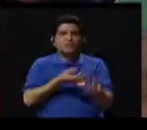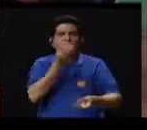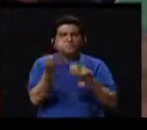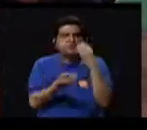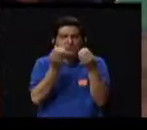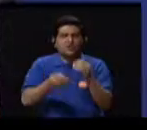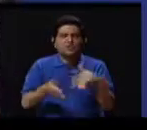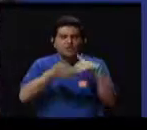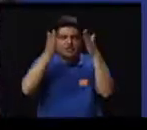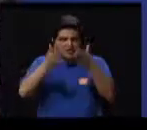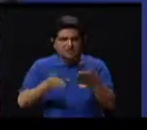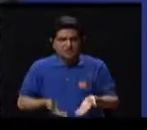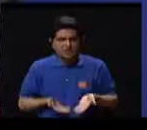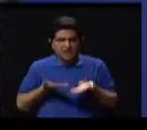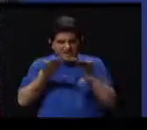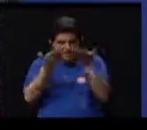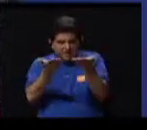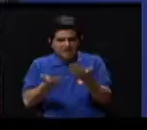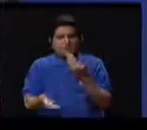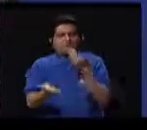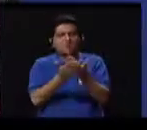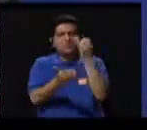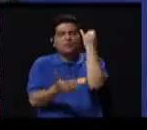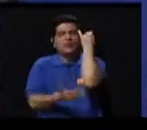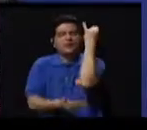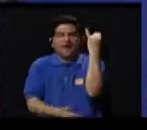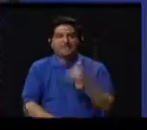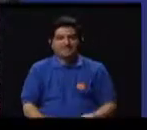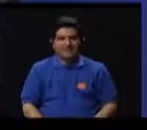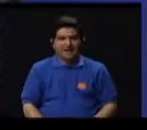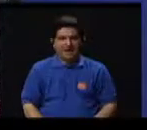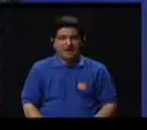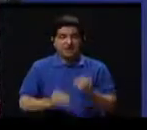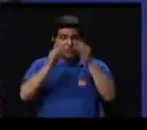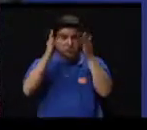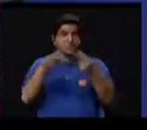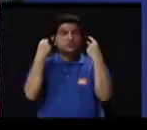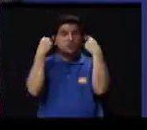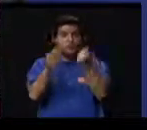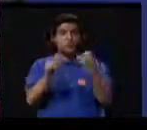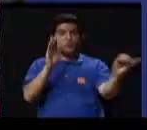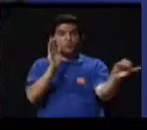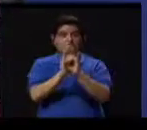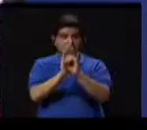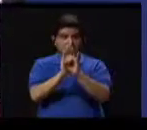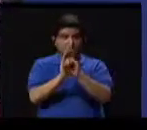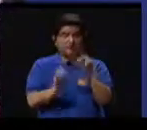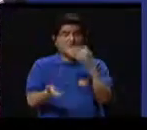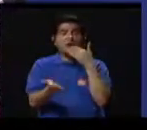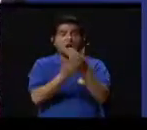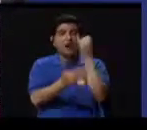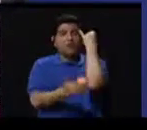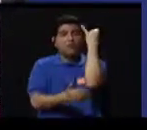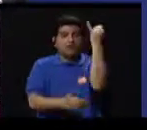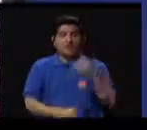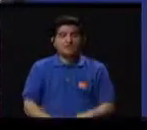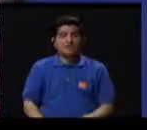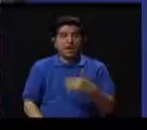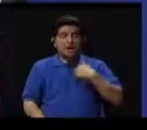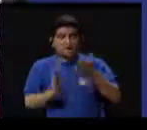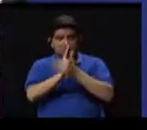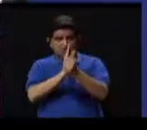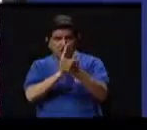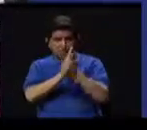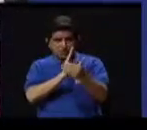docente? Digamos, los estudiantes le llevan una muy buena idea. Bueno, entonces el docente inmediatamente identifica, esta es una buena idea,